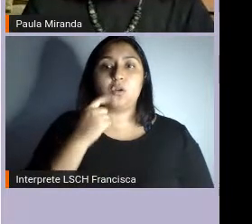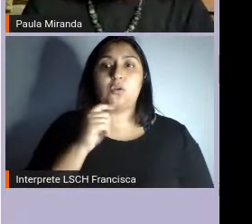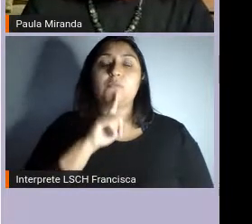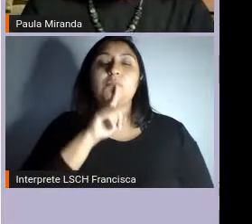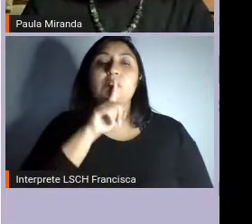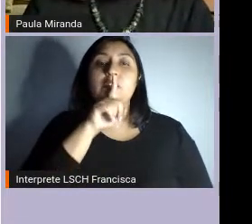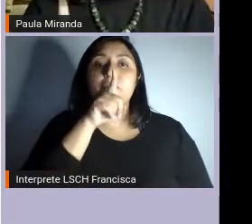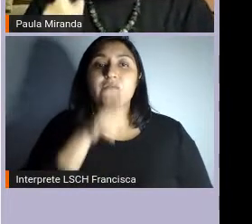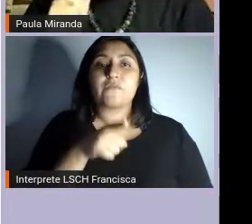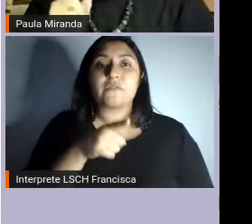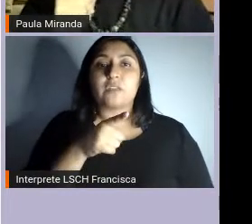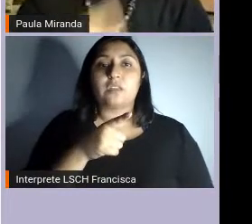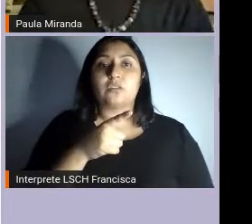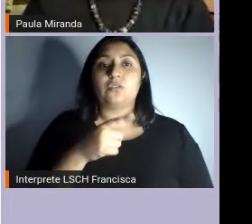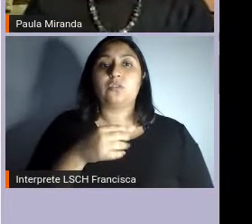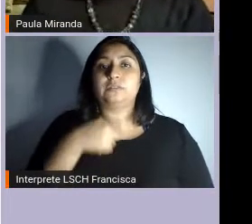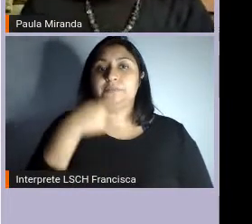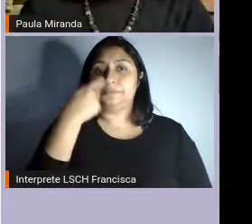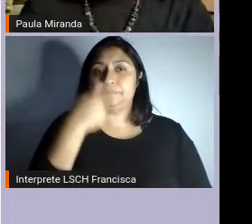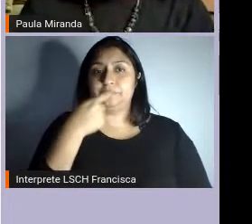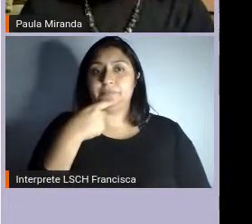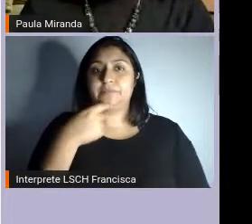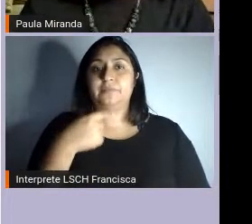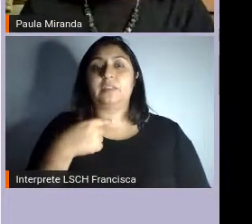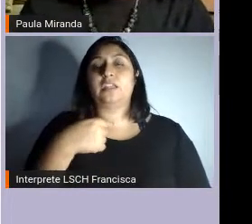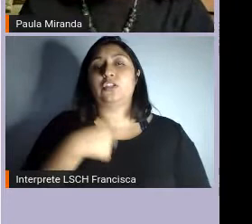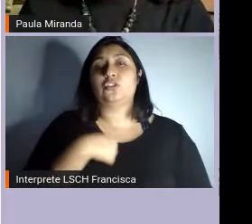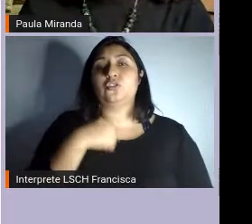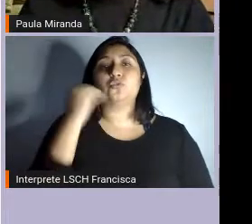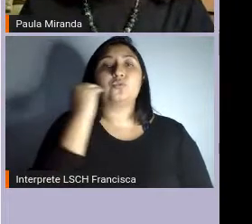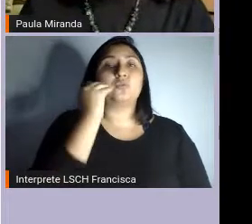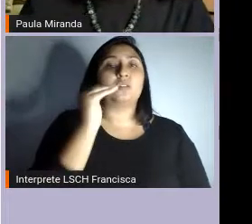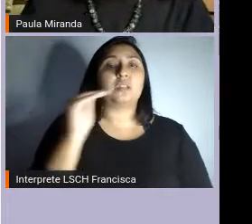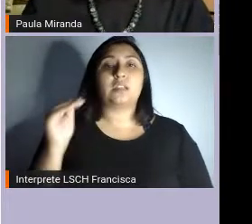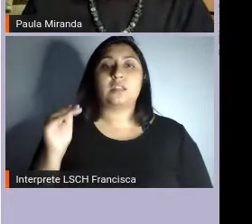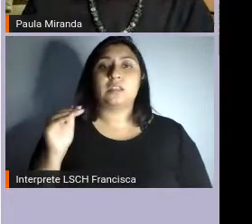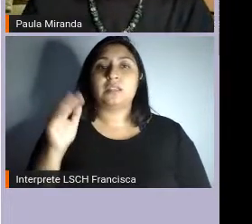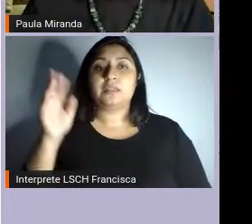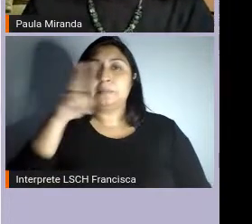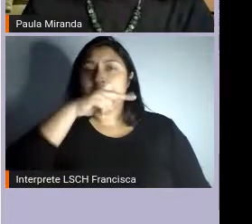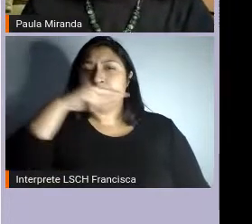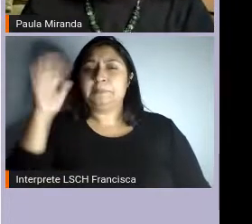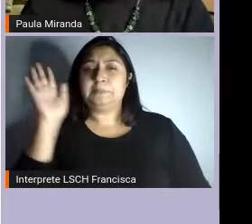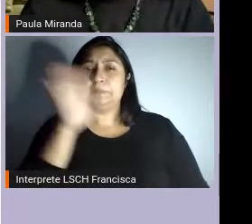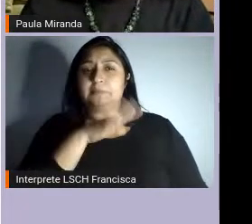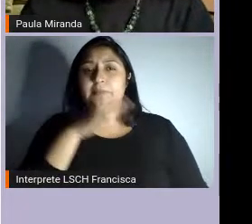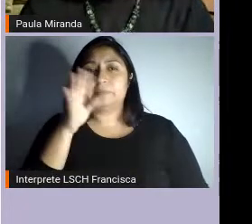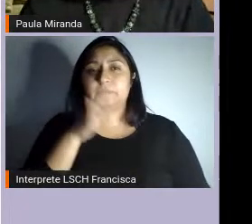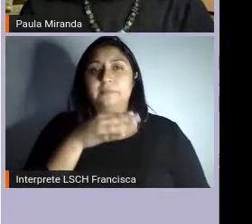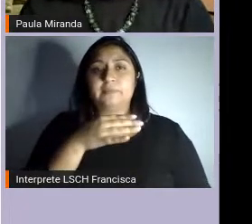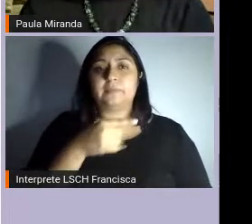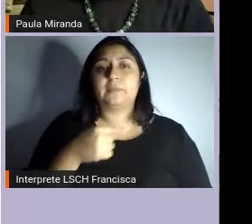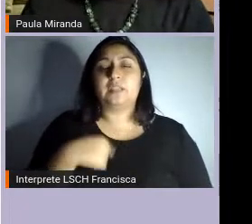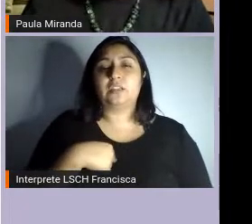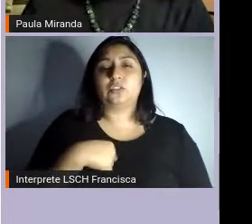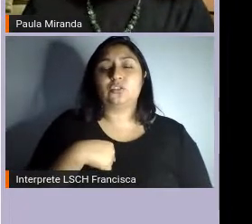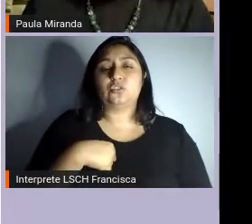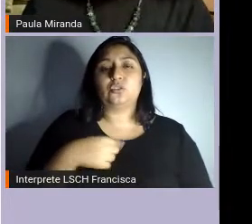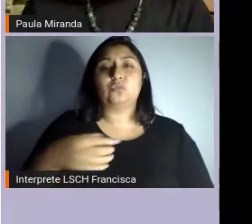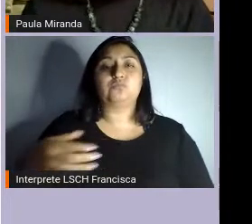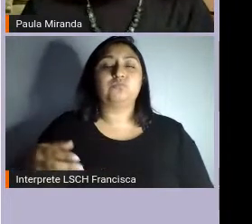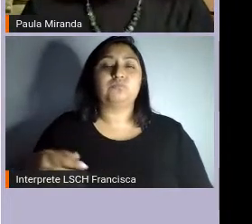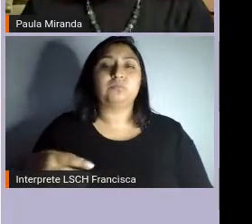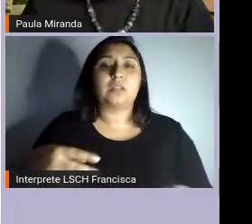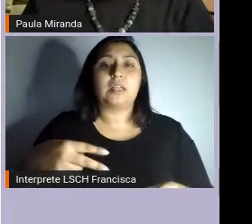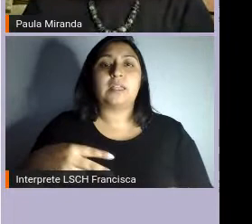a la redonda, aunque yo chiquilla de onda, revolcarte la cintura, llegaba con su dulzura, diciéndome regalona, esta chiquilla miona